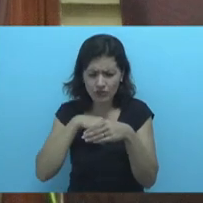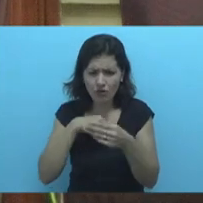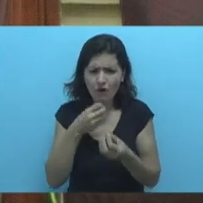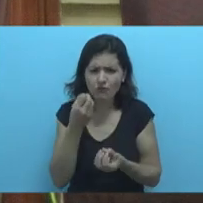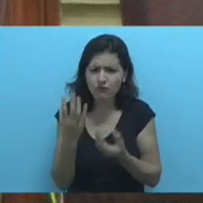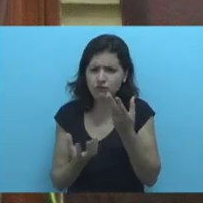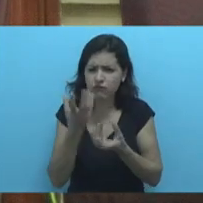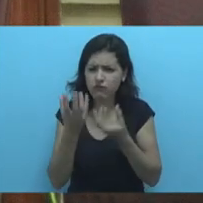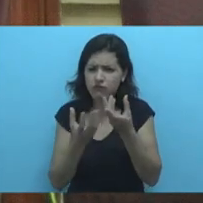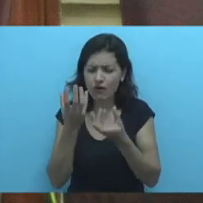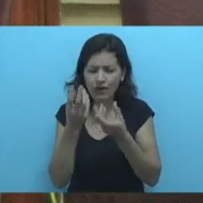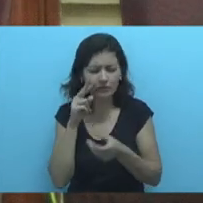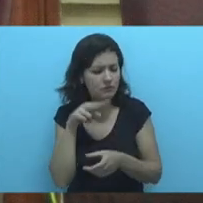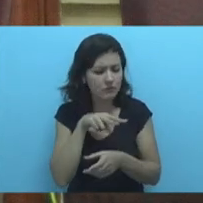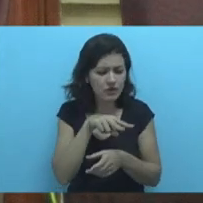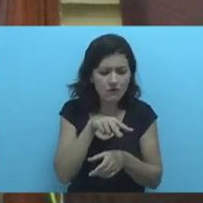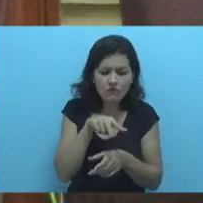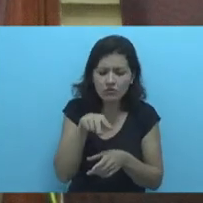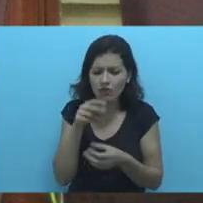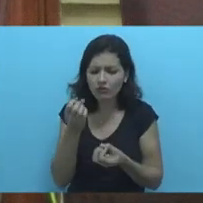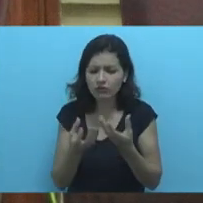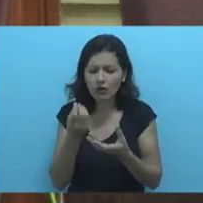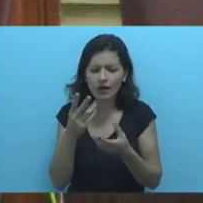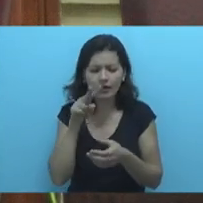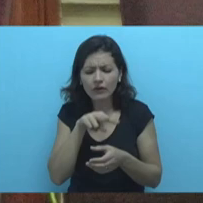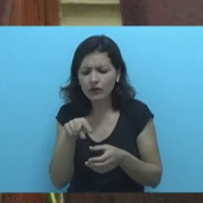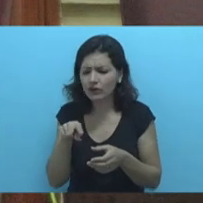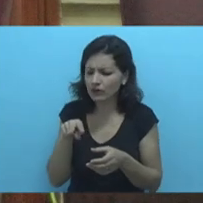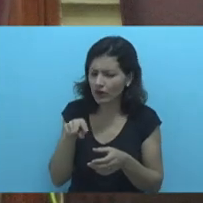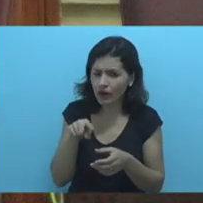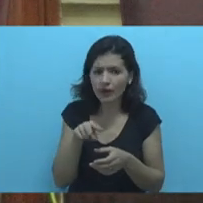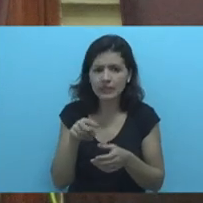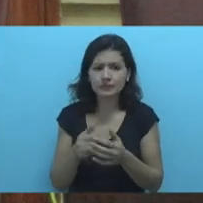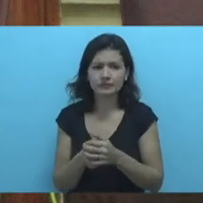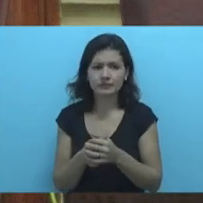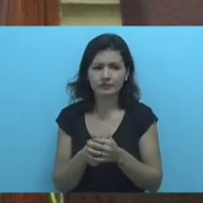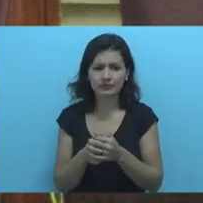Y bueno, y ahí en ese cuento maravilloso dice, bueno,